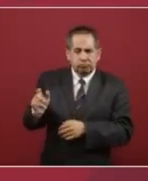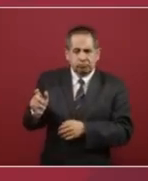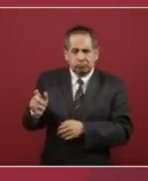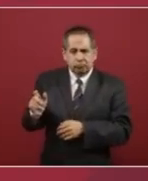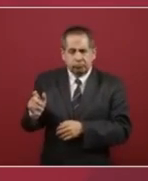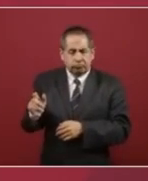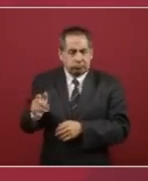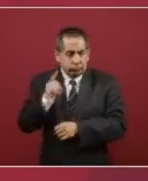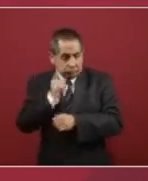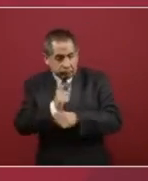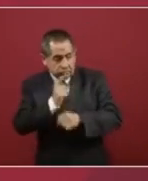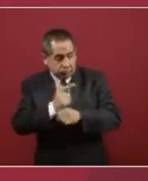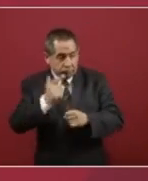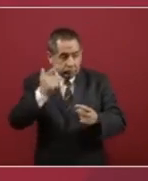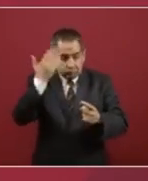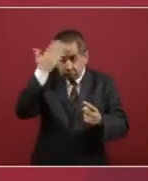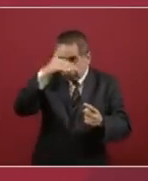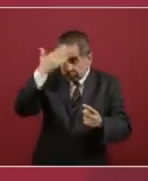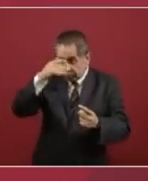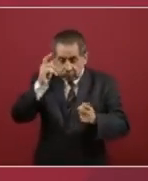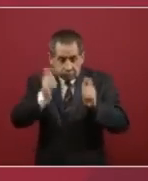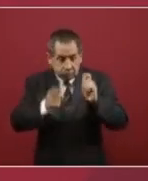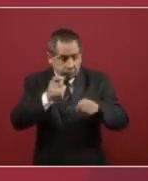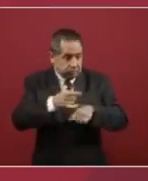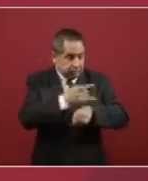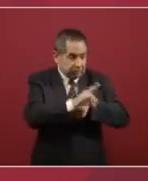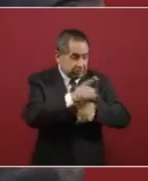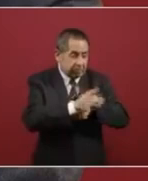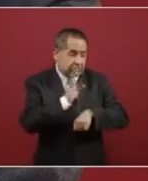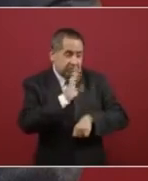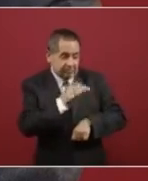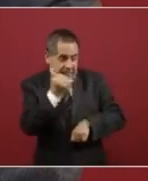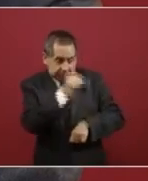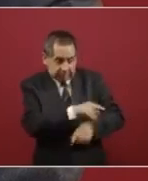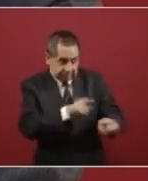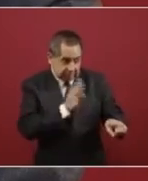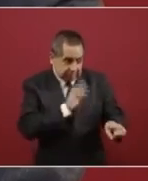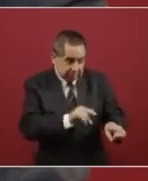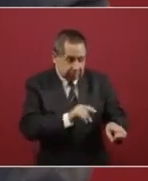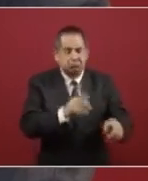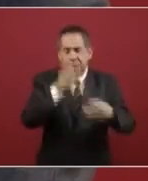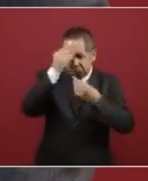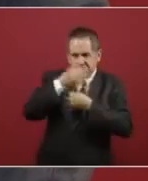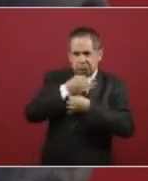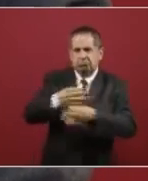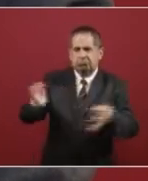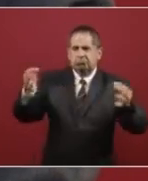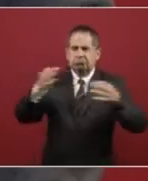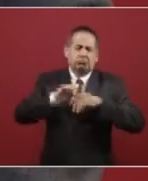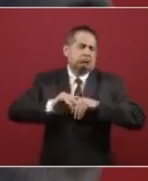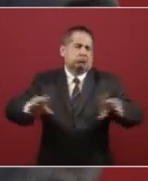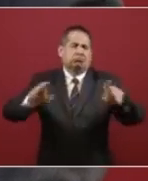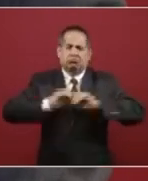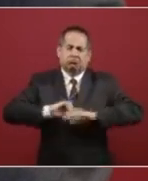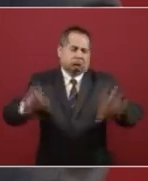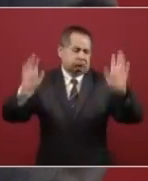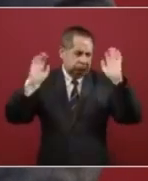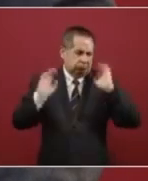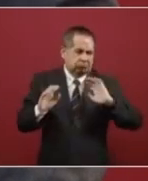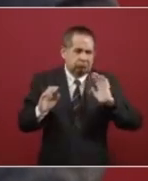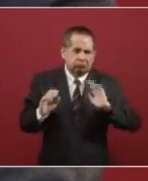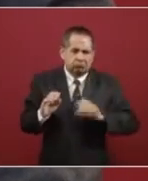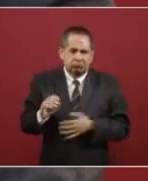se sepa sobre presuntas irregularidades que se dé a conocer, para que no solo esté